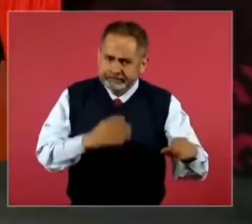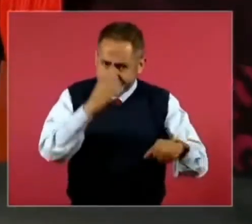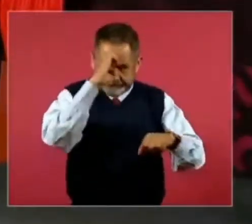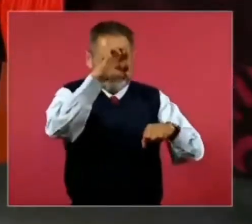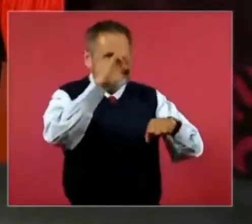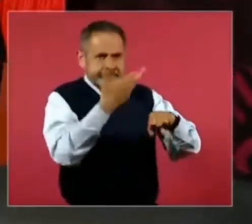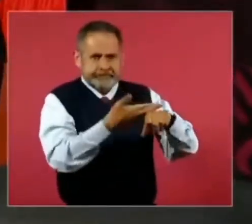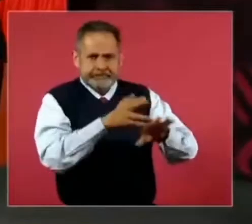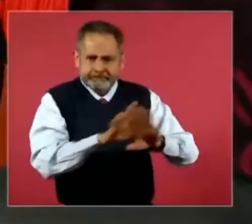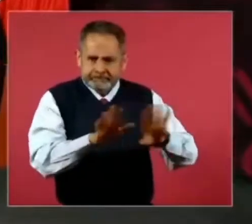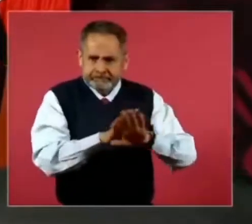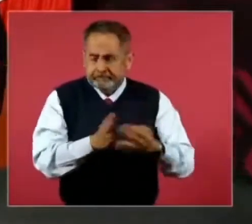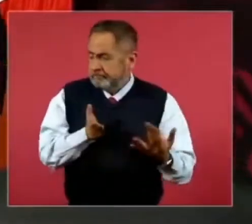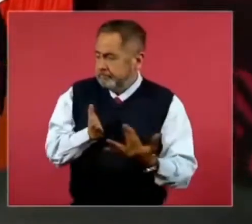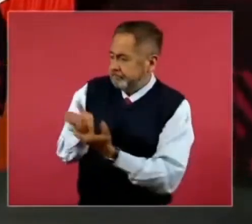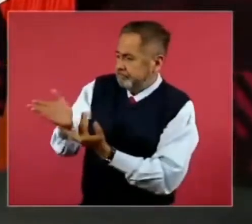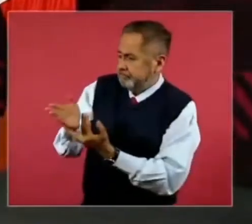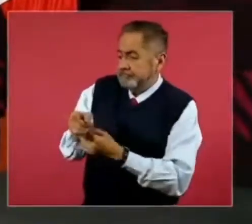ningún gobierno extranjero,